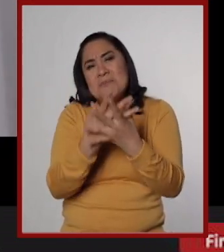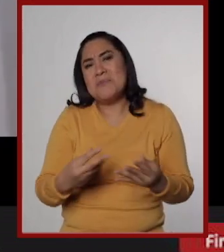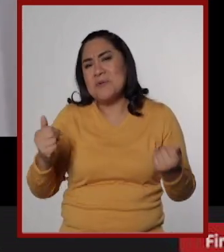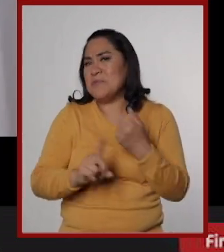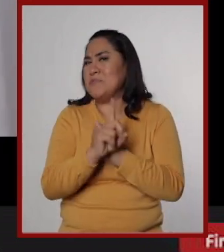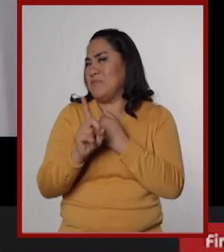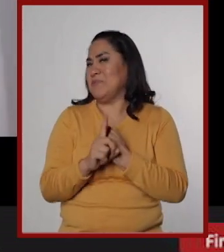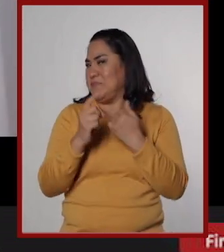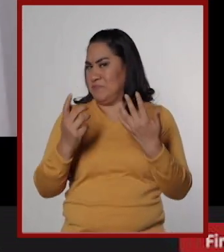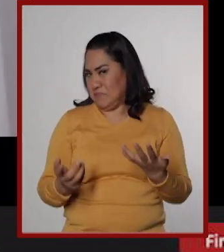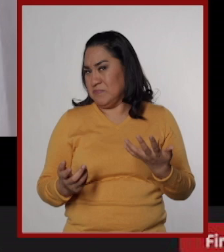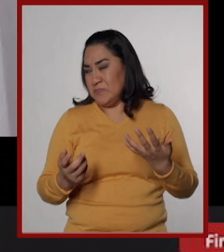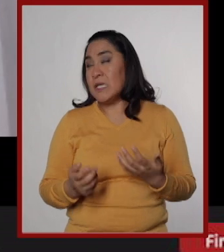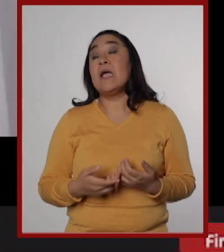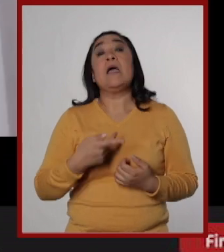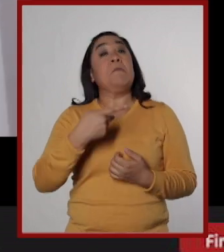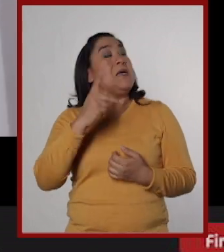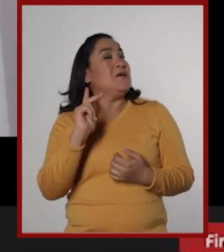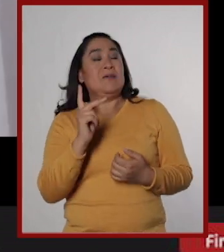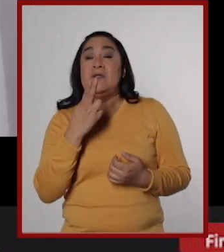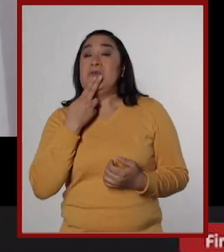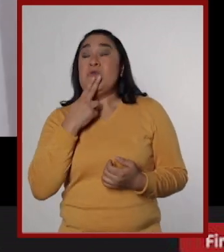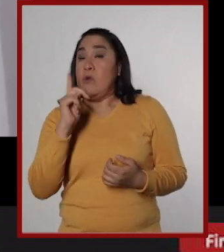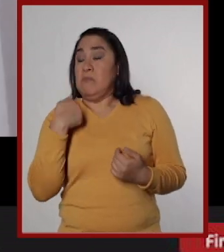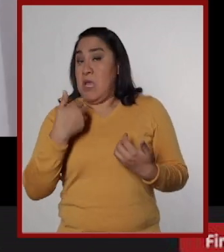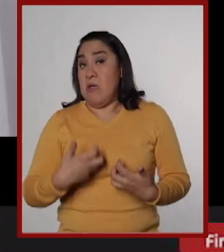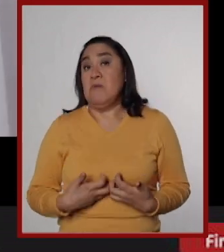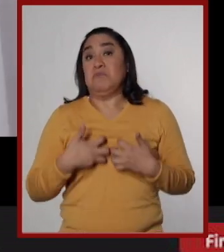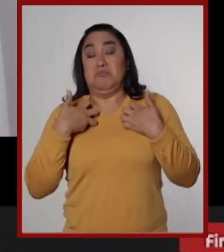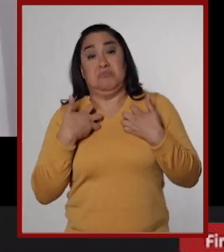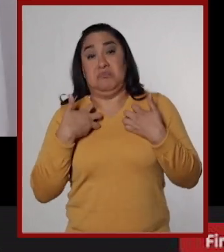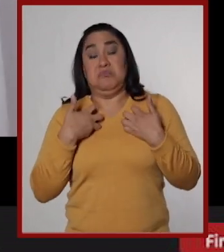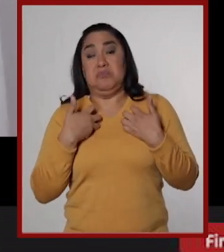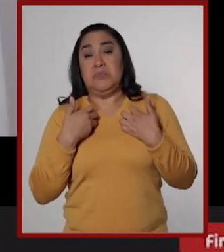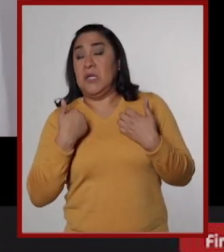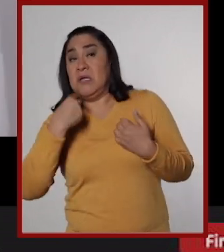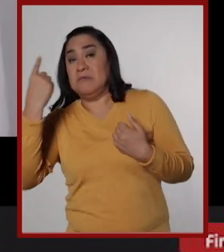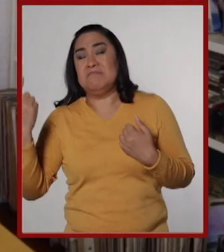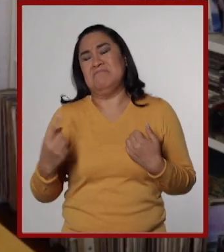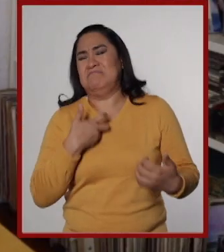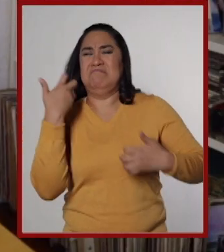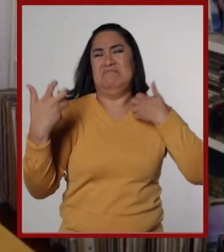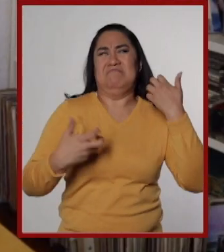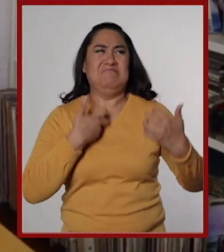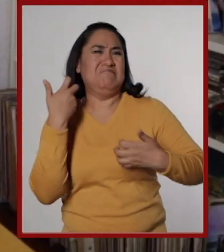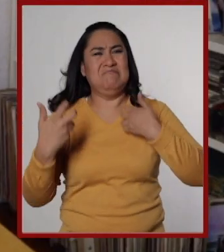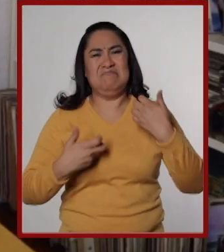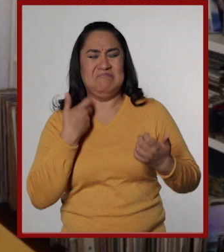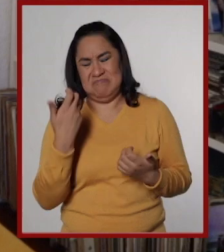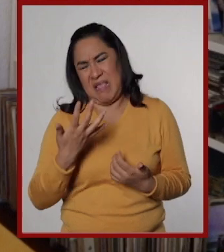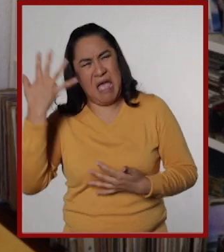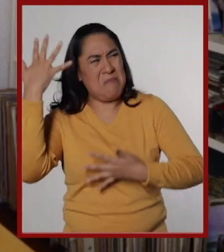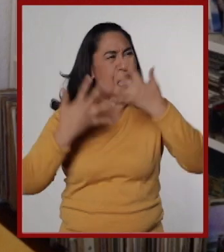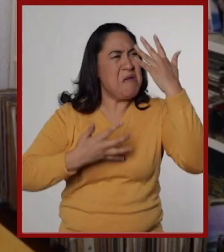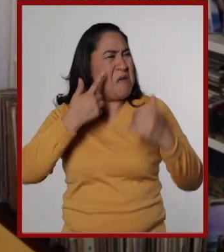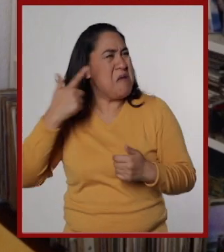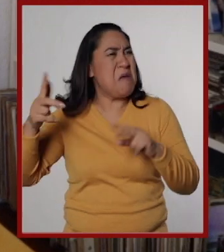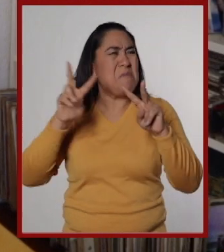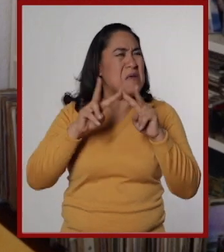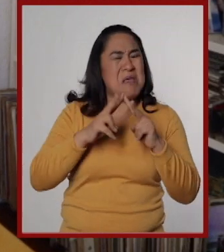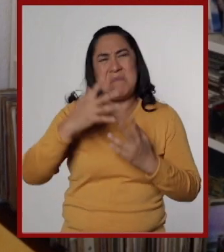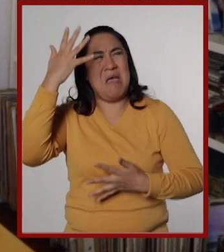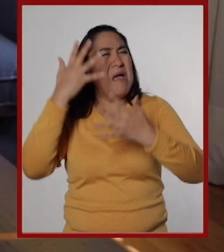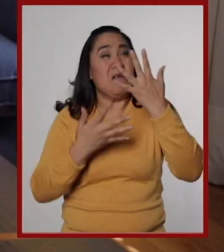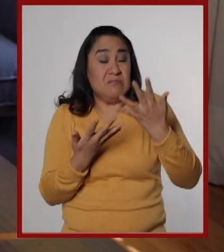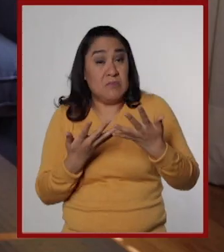¿no? Lo que sí no funciona es que nada más te enojes y te vayas refunfuñando todo el día y acordándote del vecino que hace las cosas horribles,